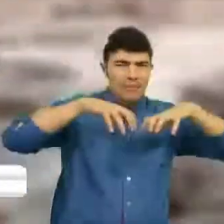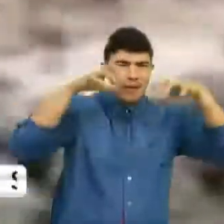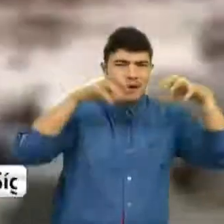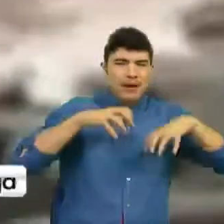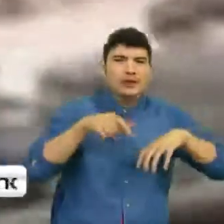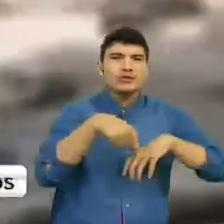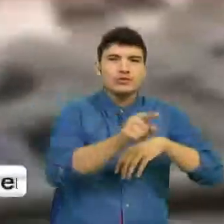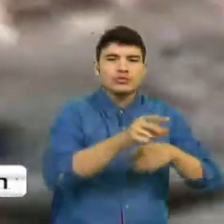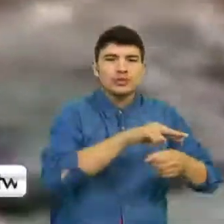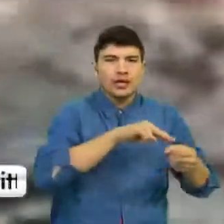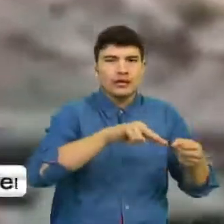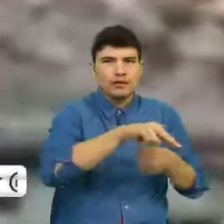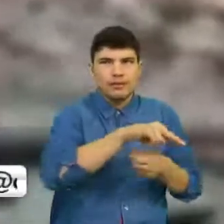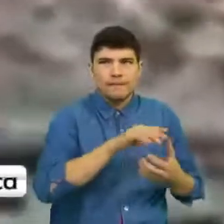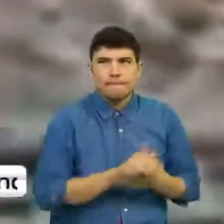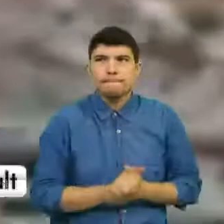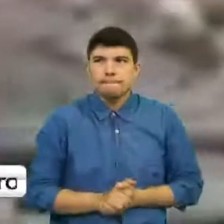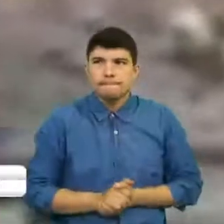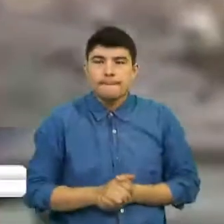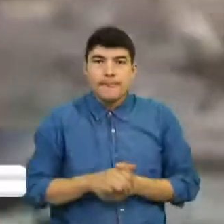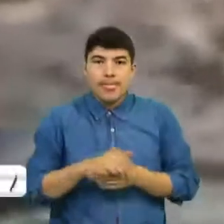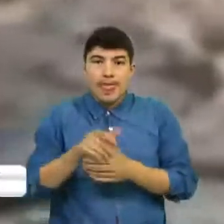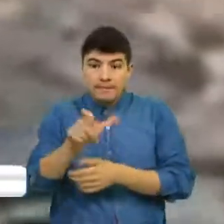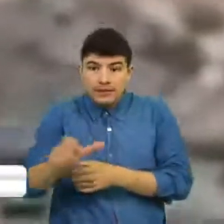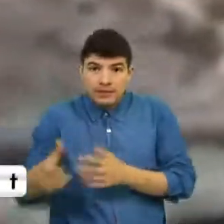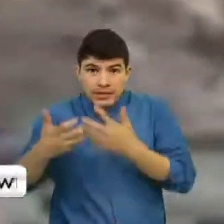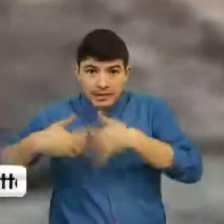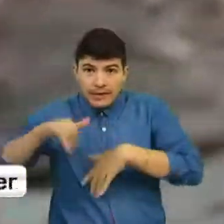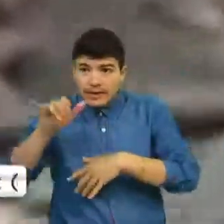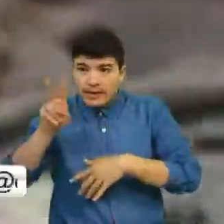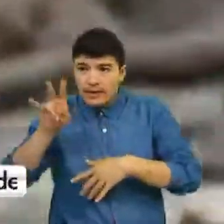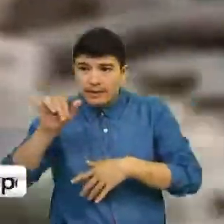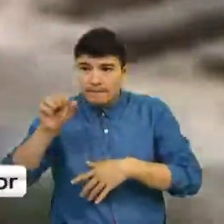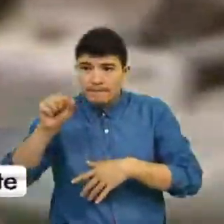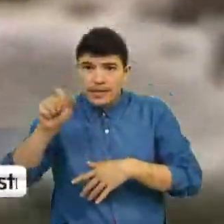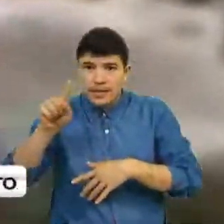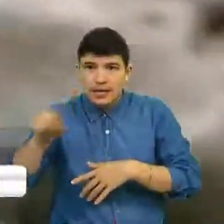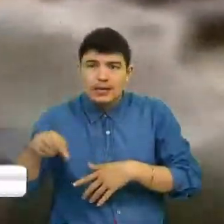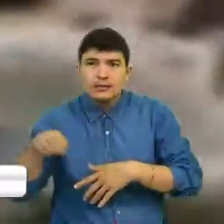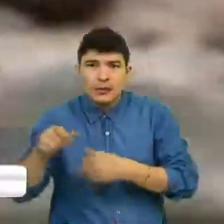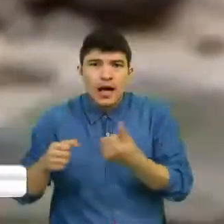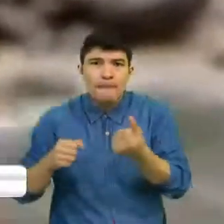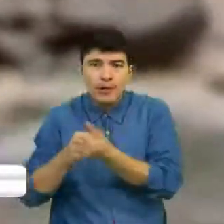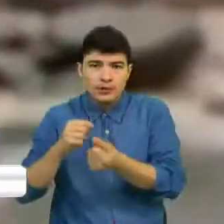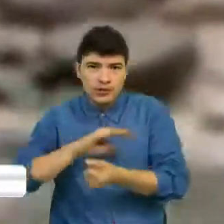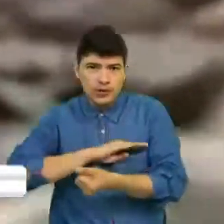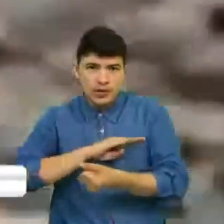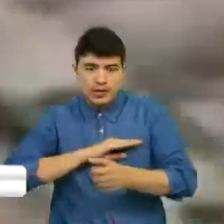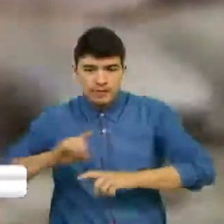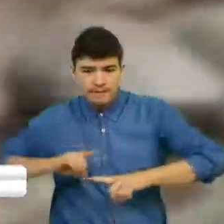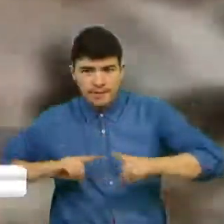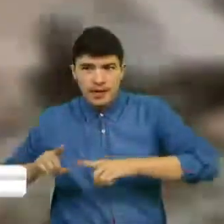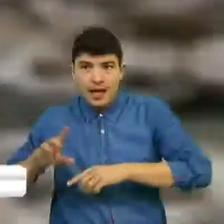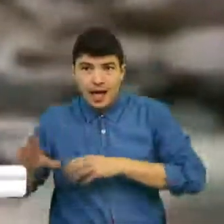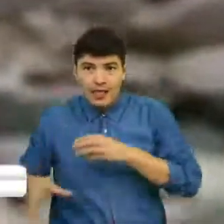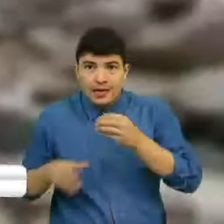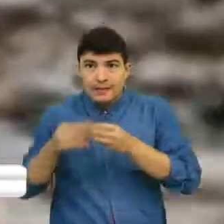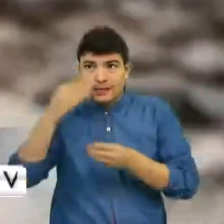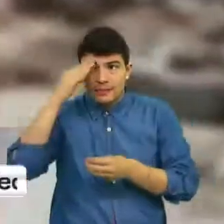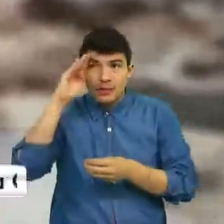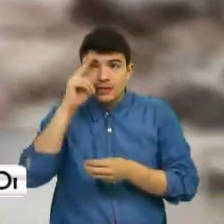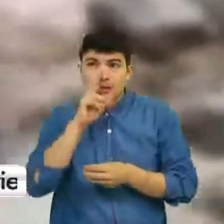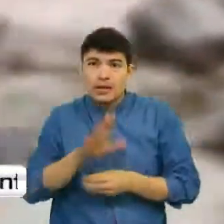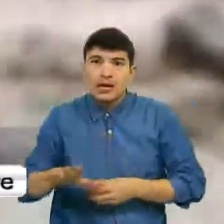horas en esta región. Funcionarios de Invías ya se encuentran en el lugar y con el apoyo de las administraciones municipales, además de la Policía